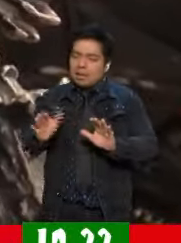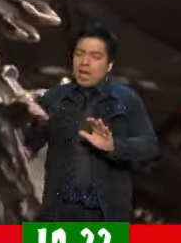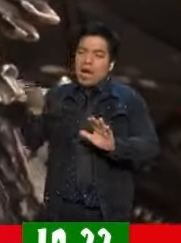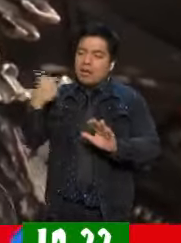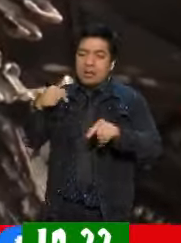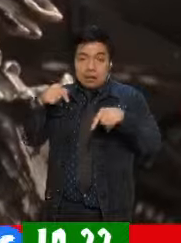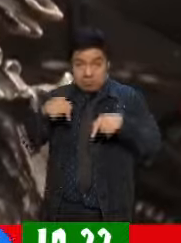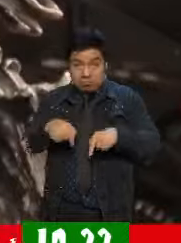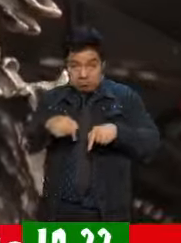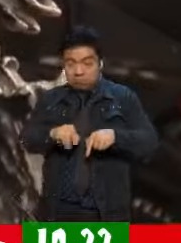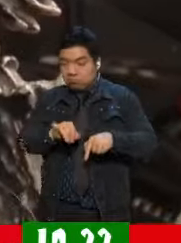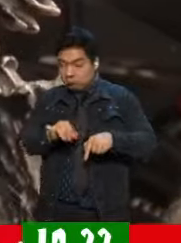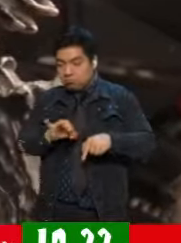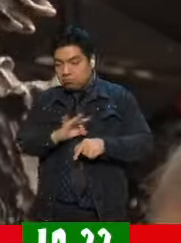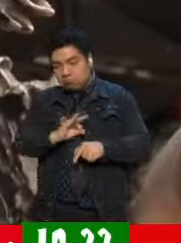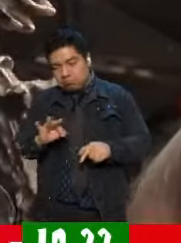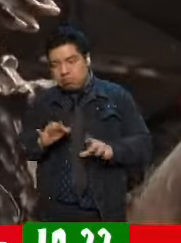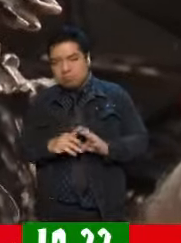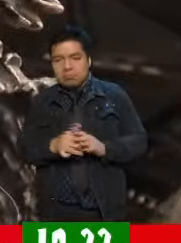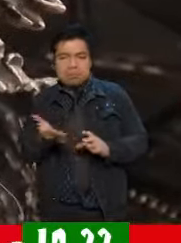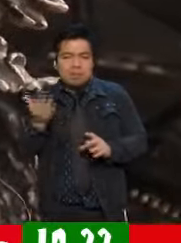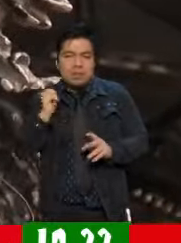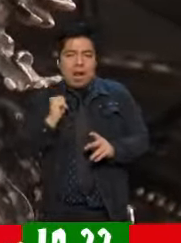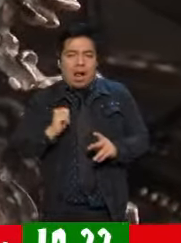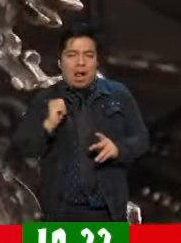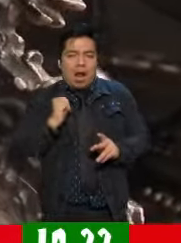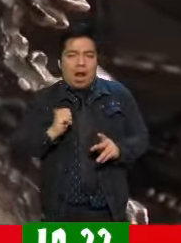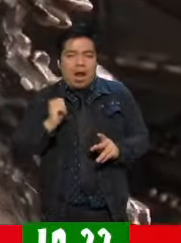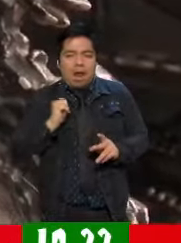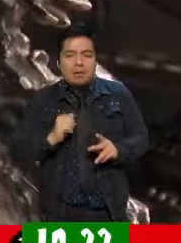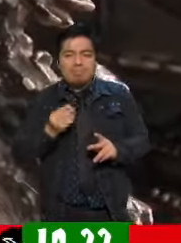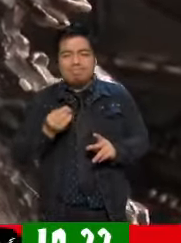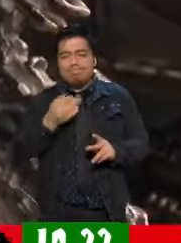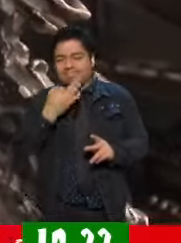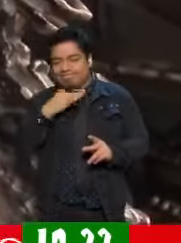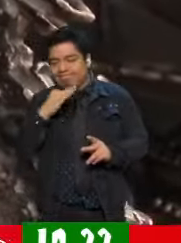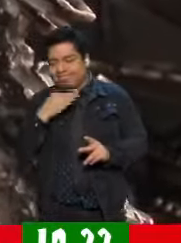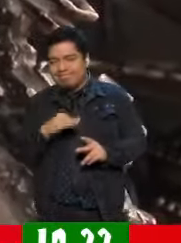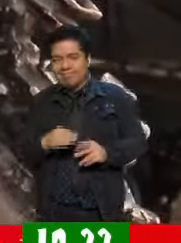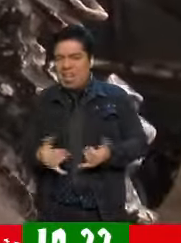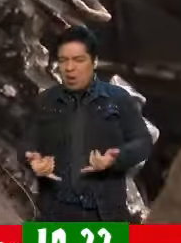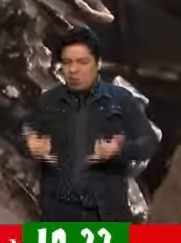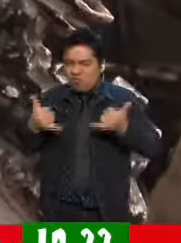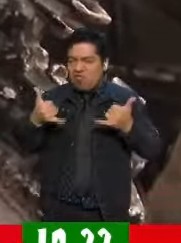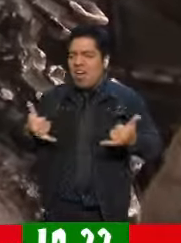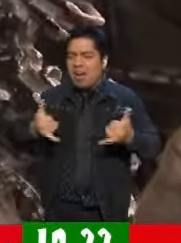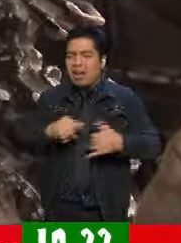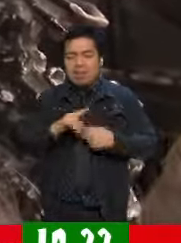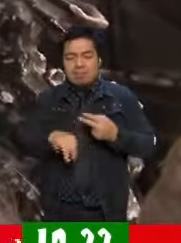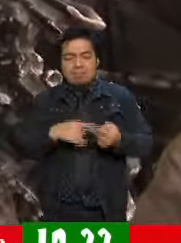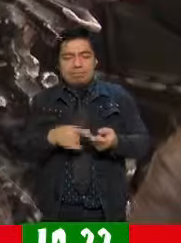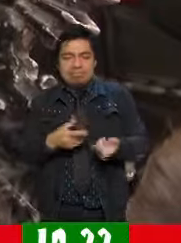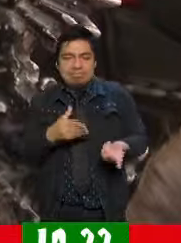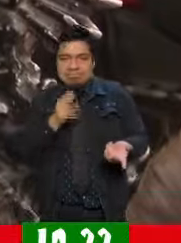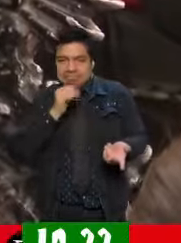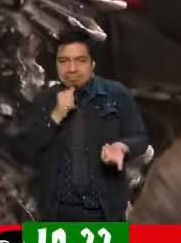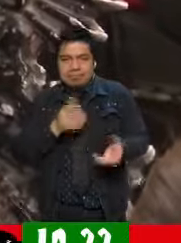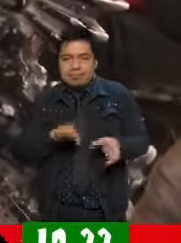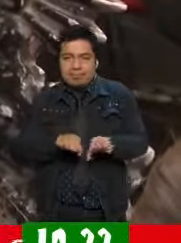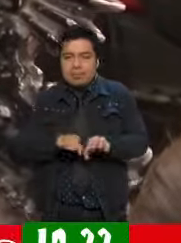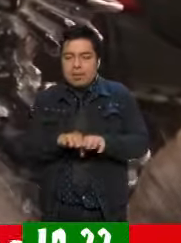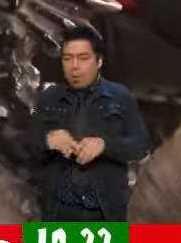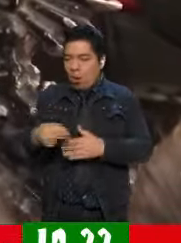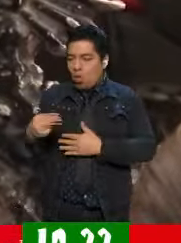pero en esos tiempos sí, muchas, son muchas, muchas groserías, para qué güey, que ya no es, ya no se hablan con